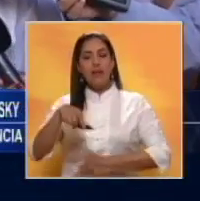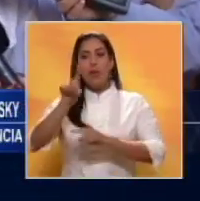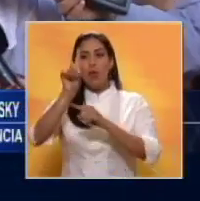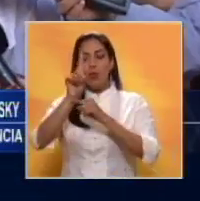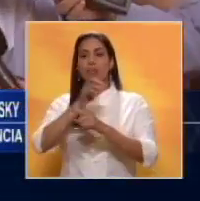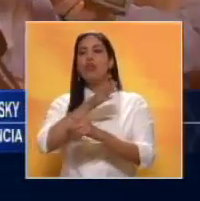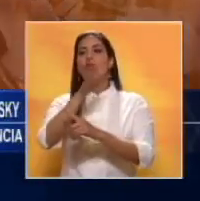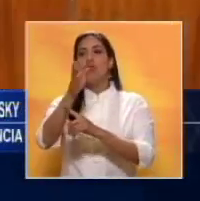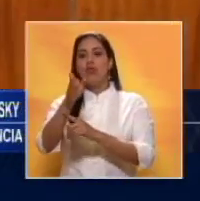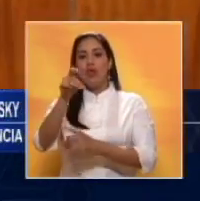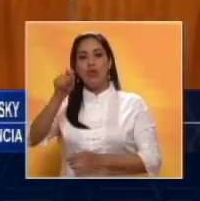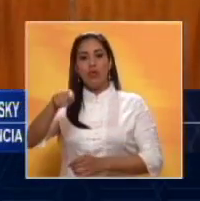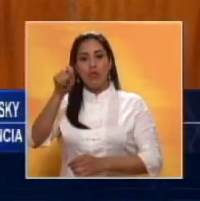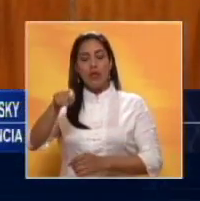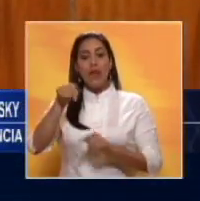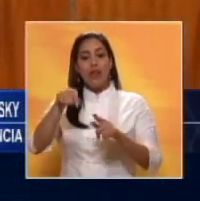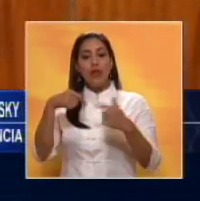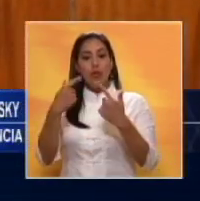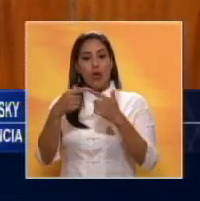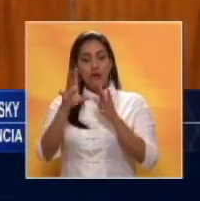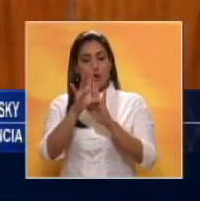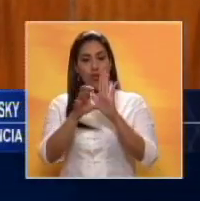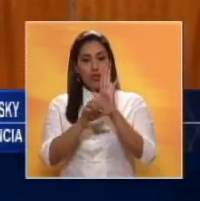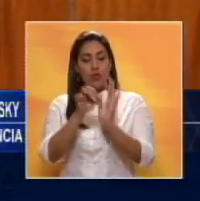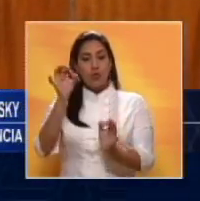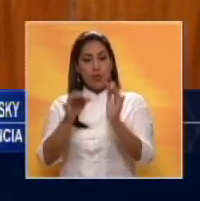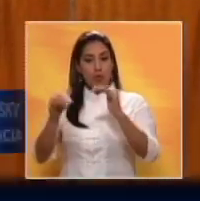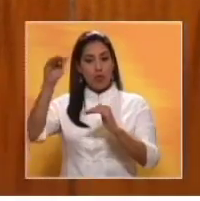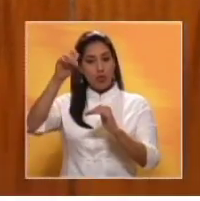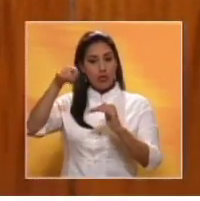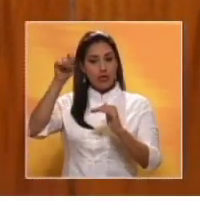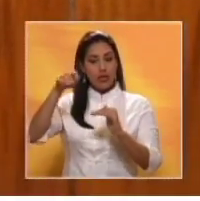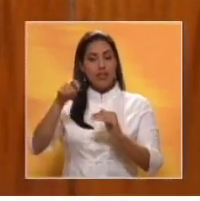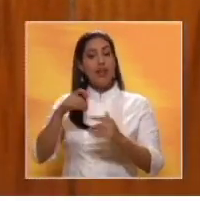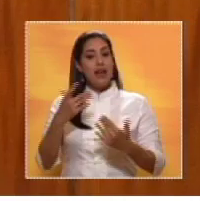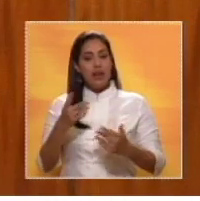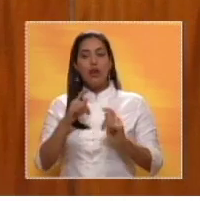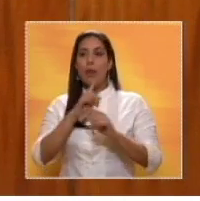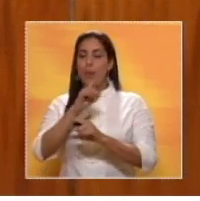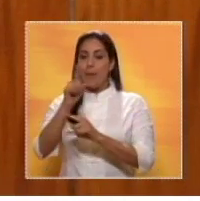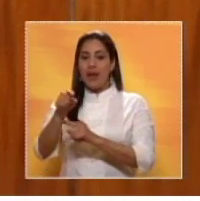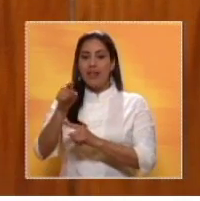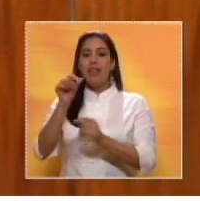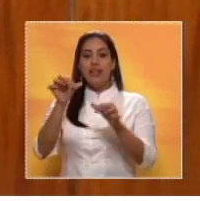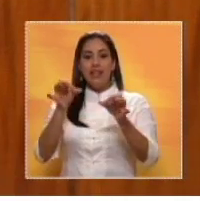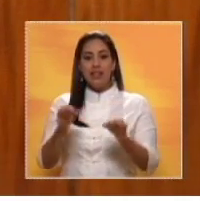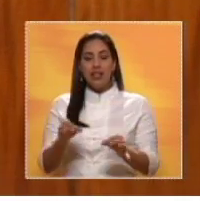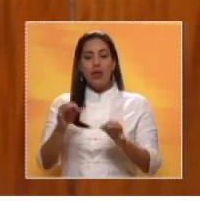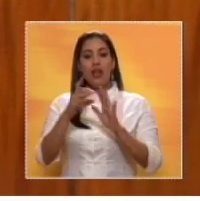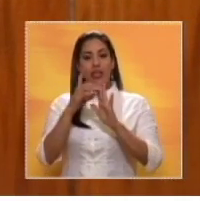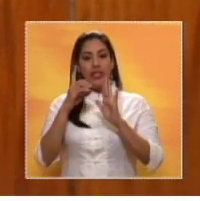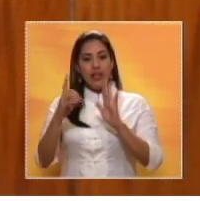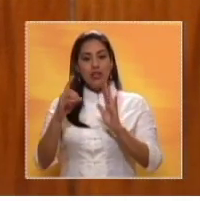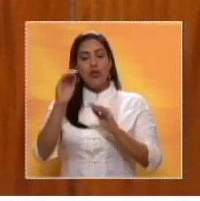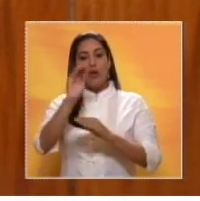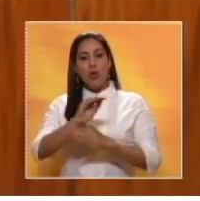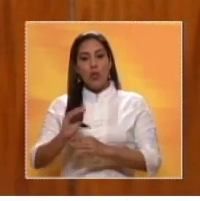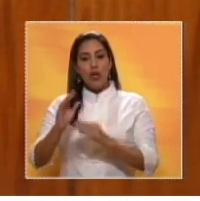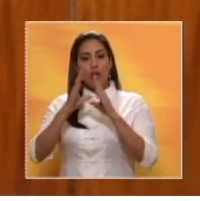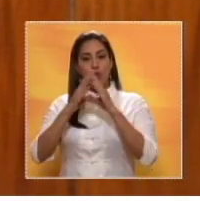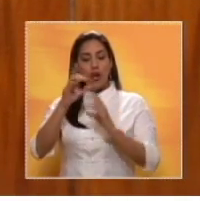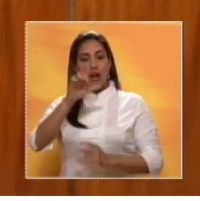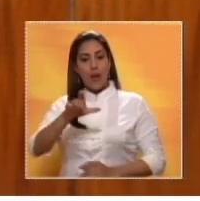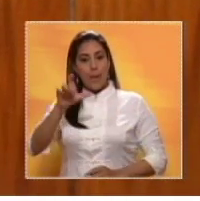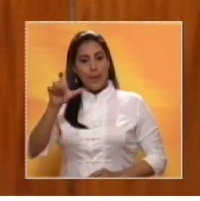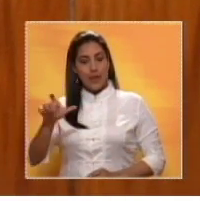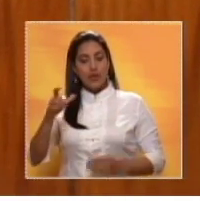único que ha acudido ante la audiencia de la Sala Constitucional del Tribunal Supremo de Justicia, que le ordenó garantizar los derechos y la protección de